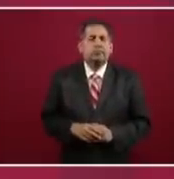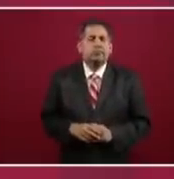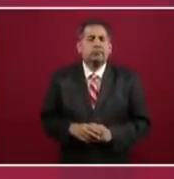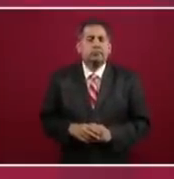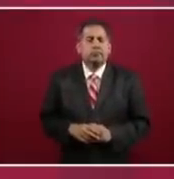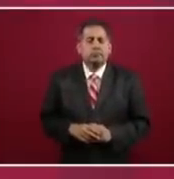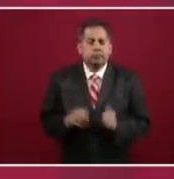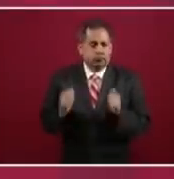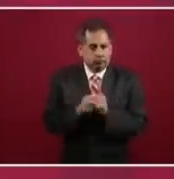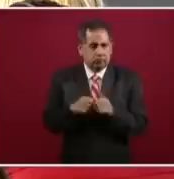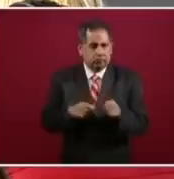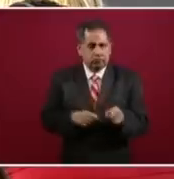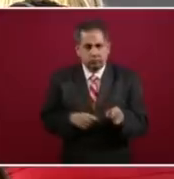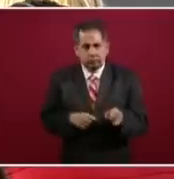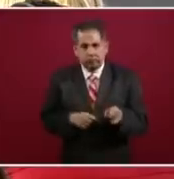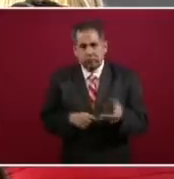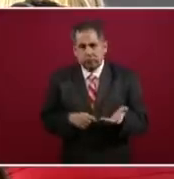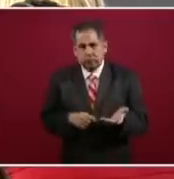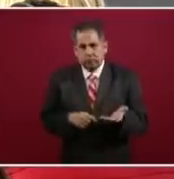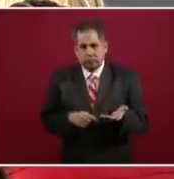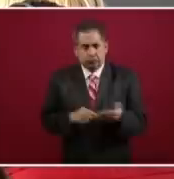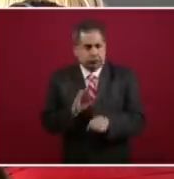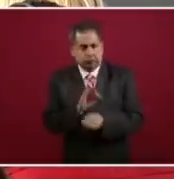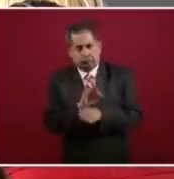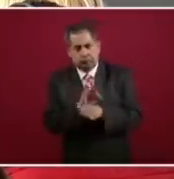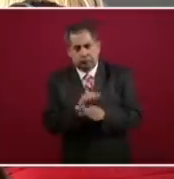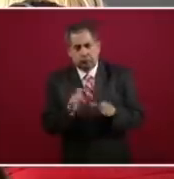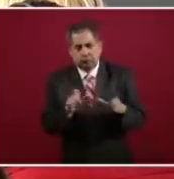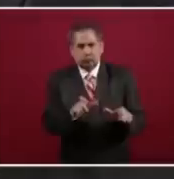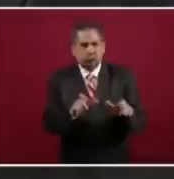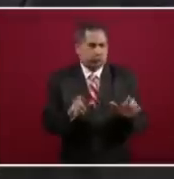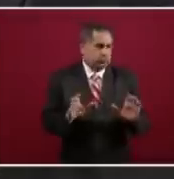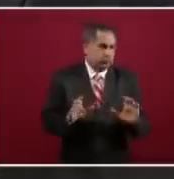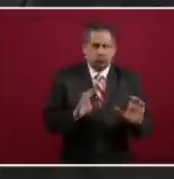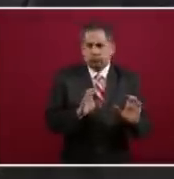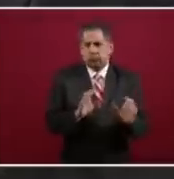con la protección necesaria